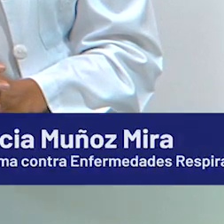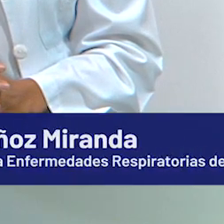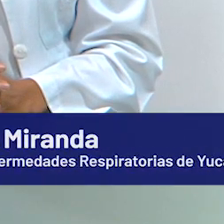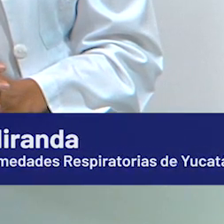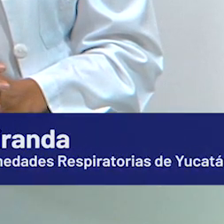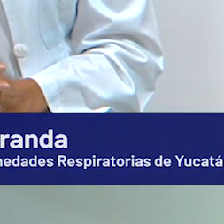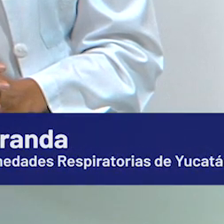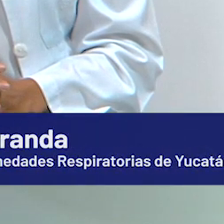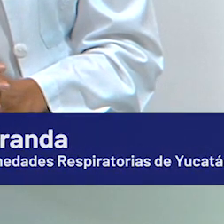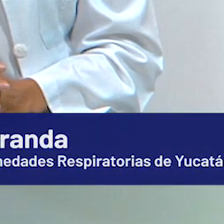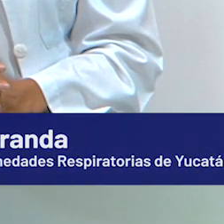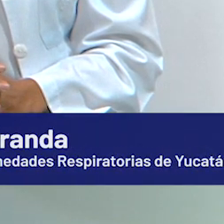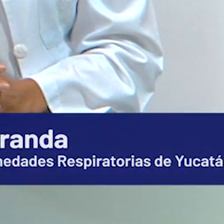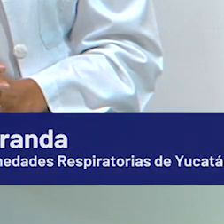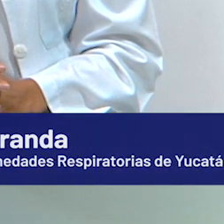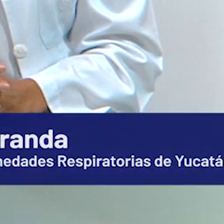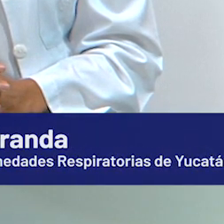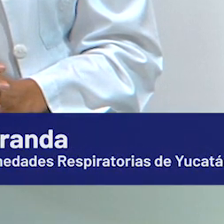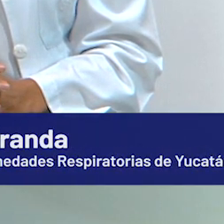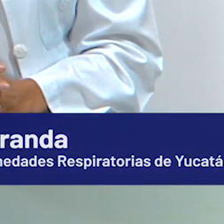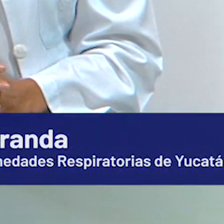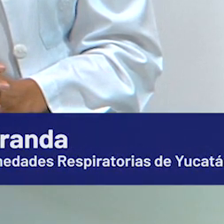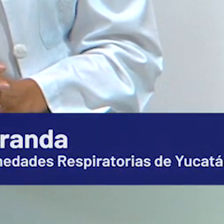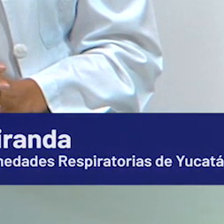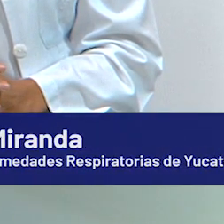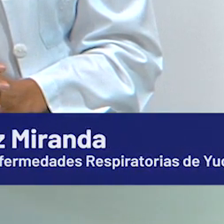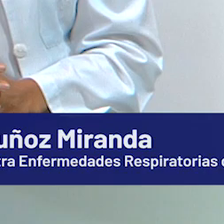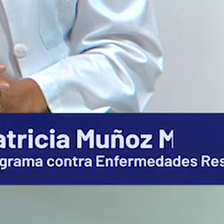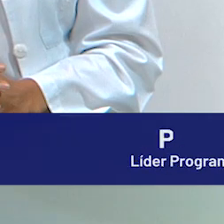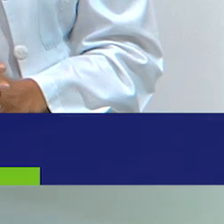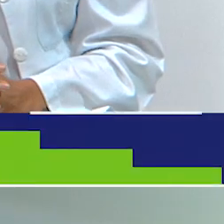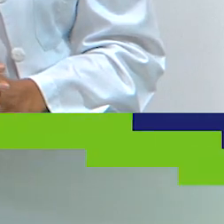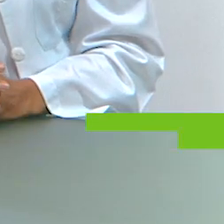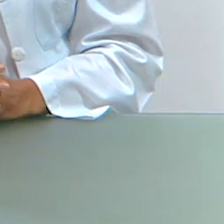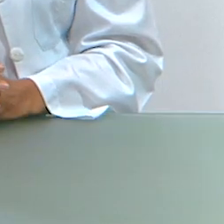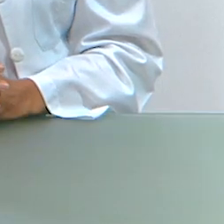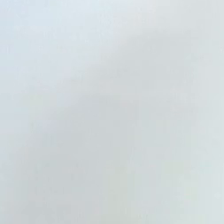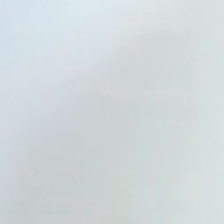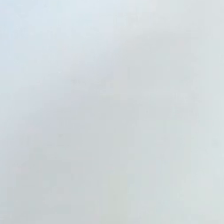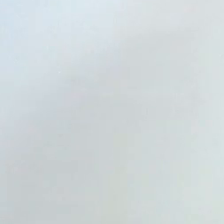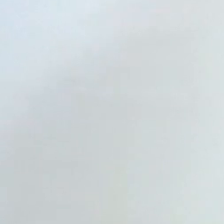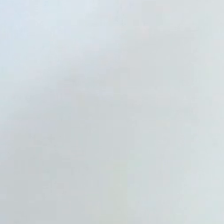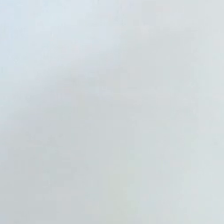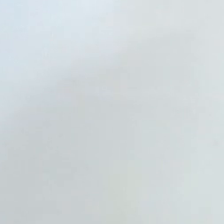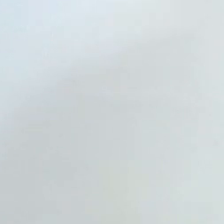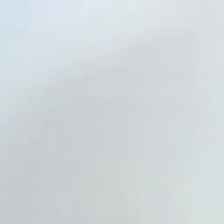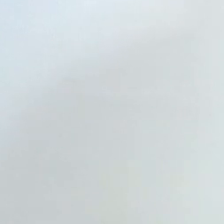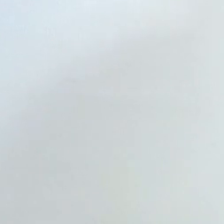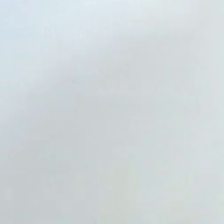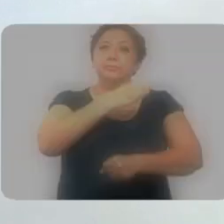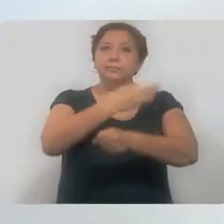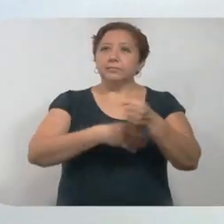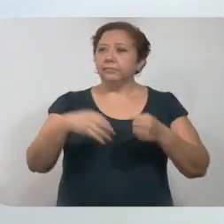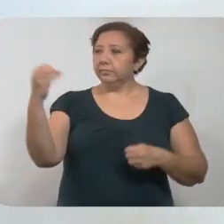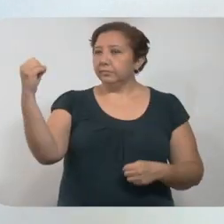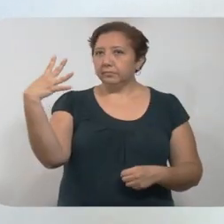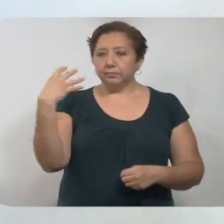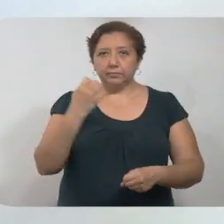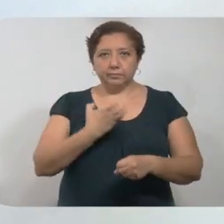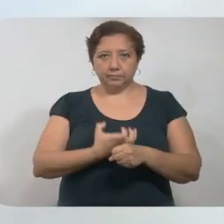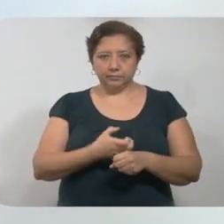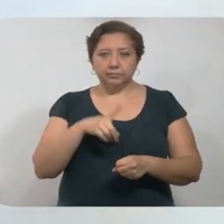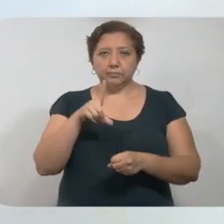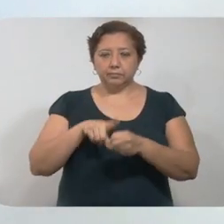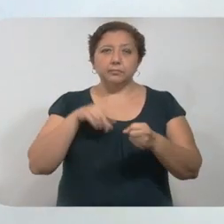Buenas tardes. Nos permitimos dar el informe diario relacionado con el COVID-19. Adelante, doctora. Gracias, doctora. Buenas tardes. El semáforo estatal